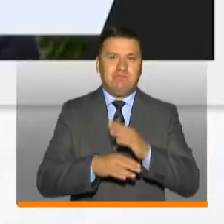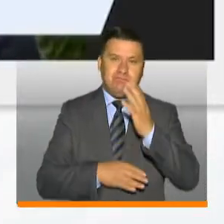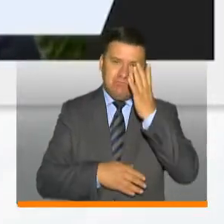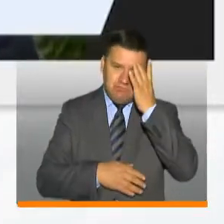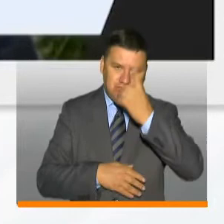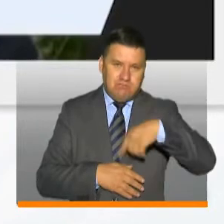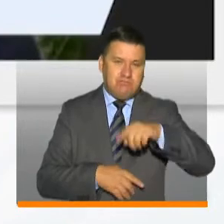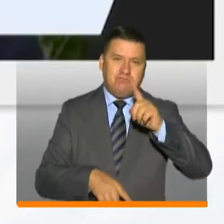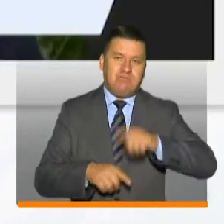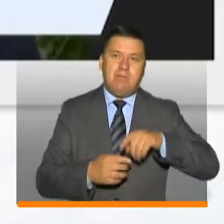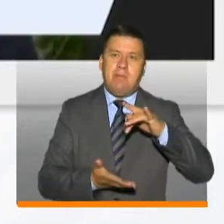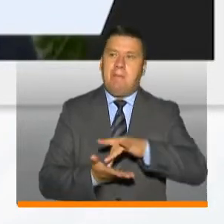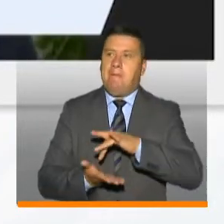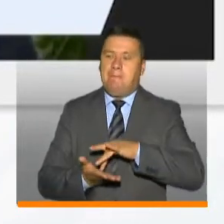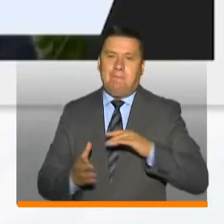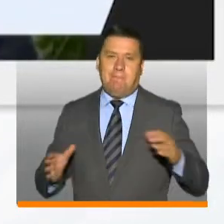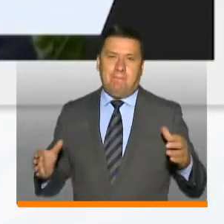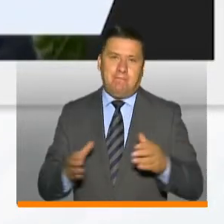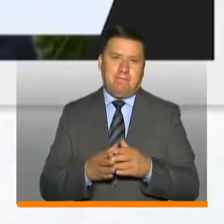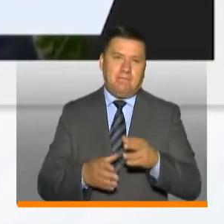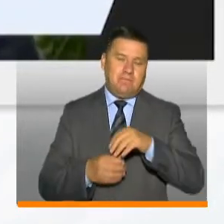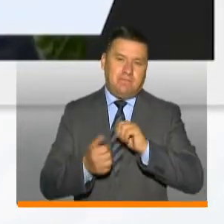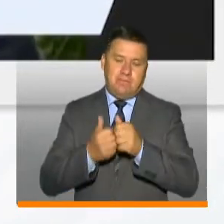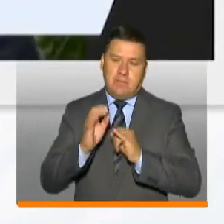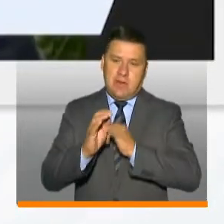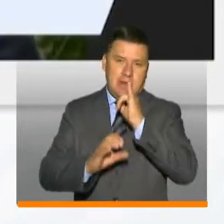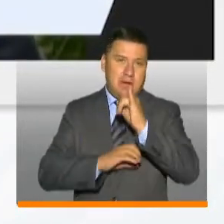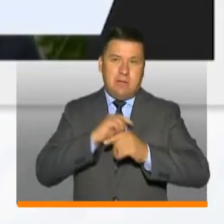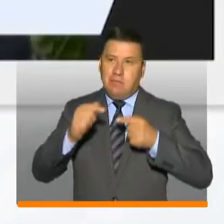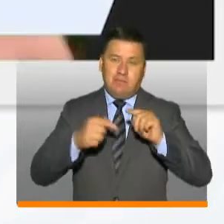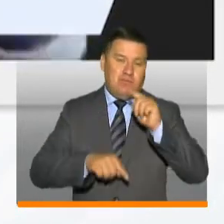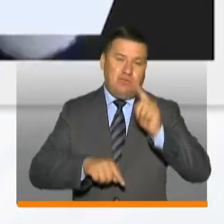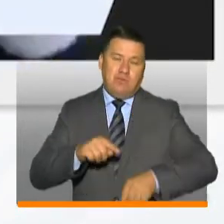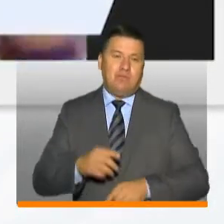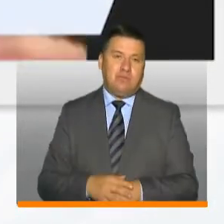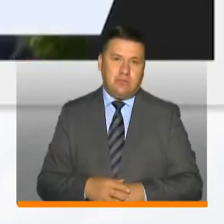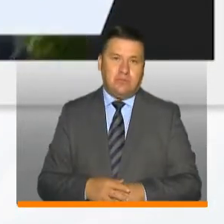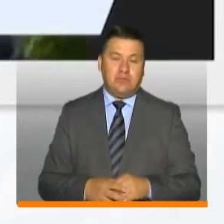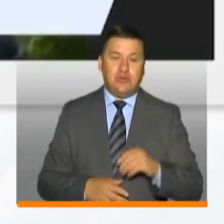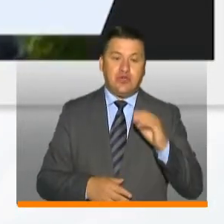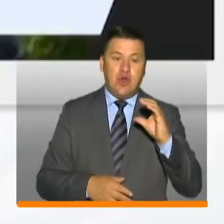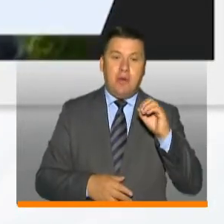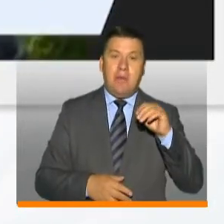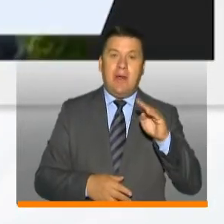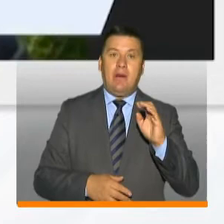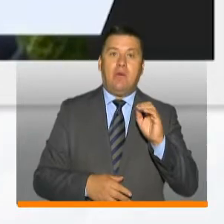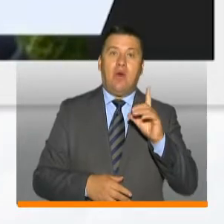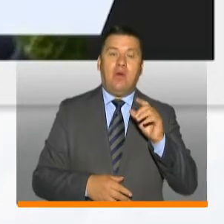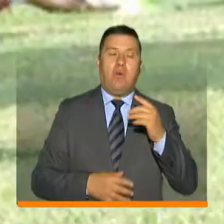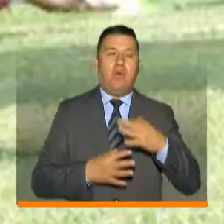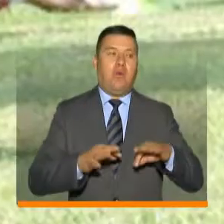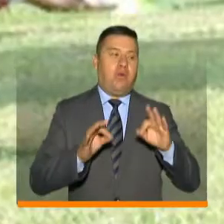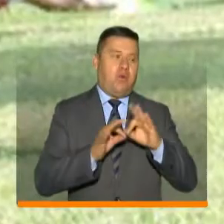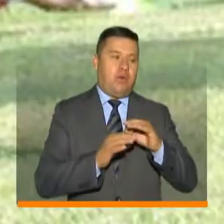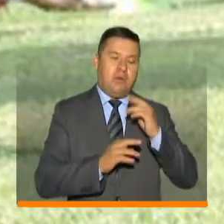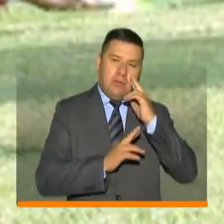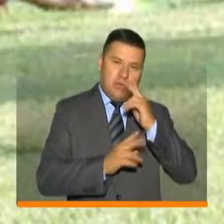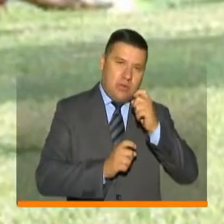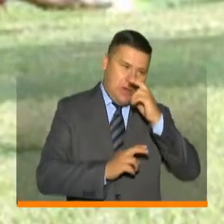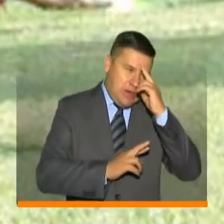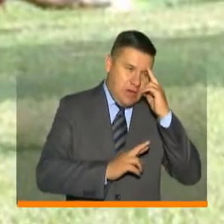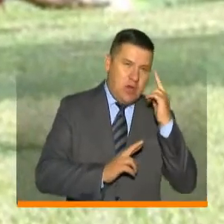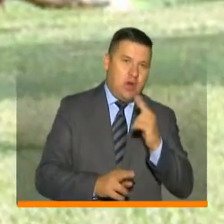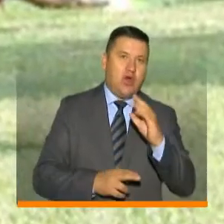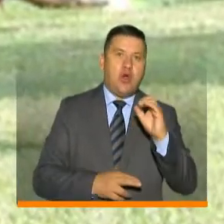la cual no podrían participar en eventos internacionales. La Conmebol ha sido clara desde hace muchísimos años. El